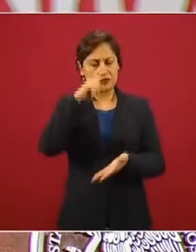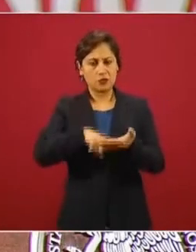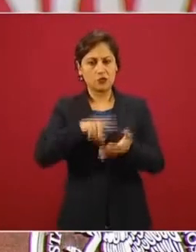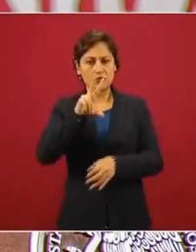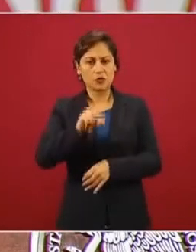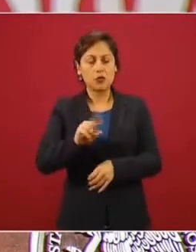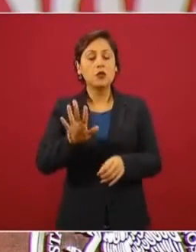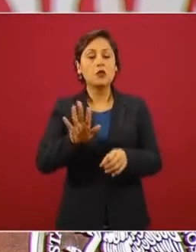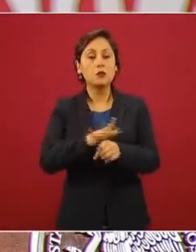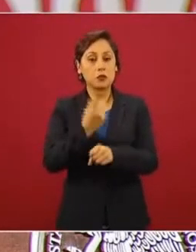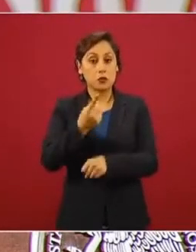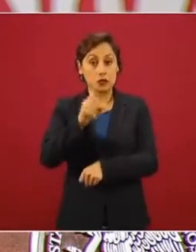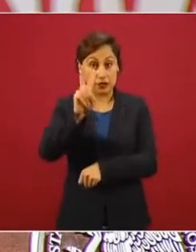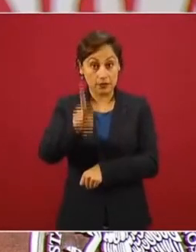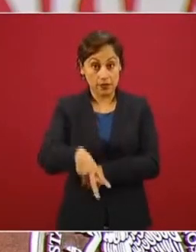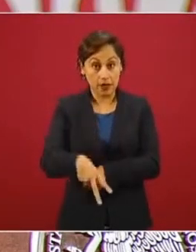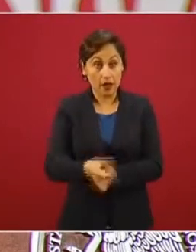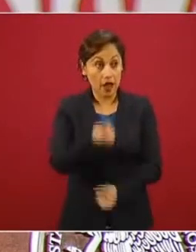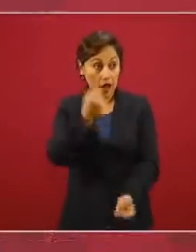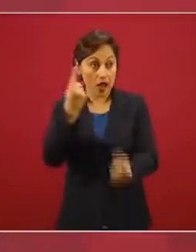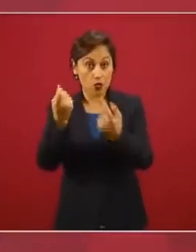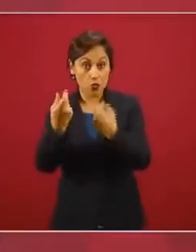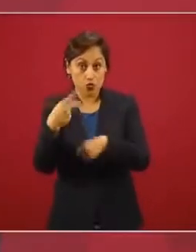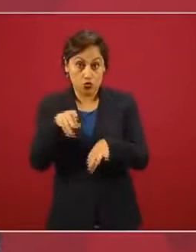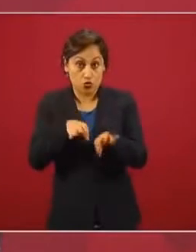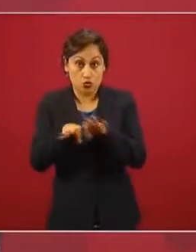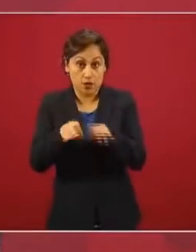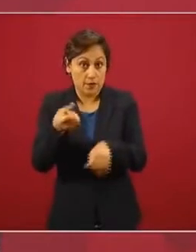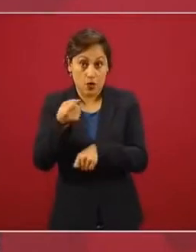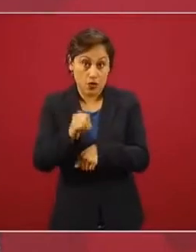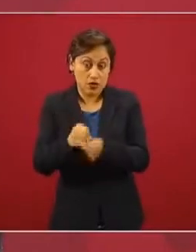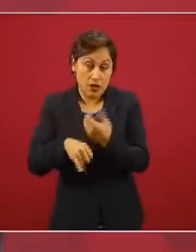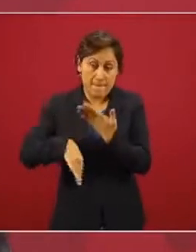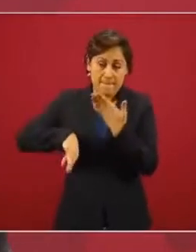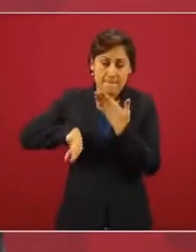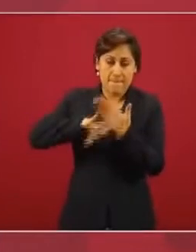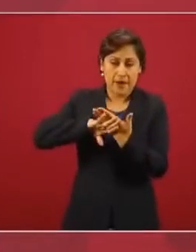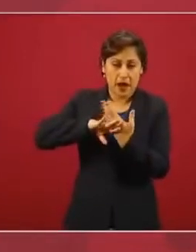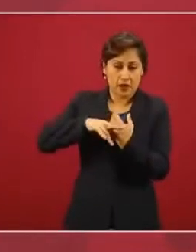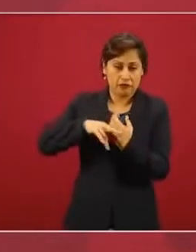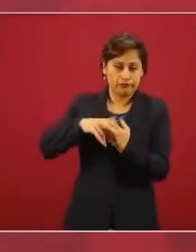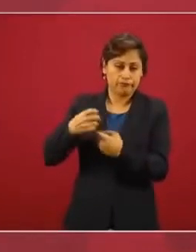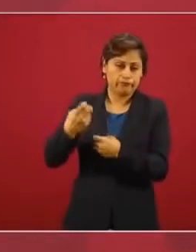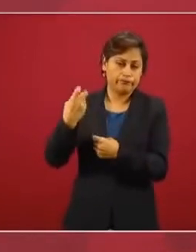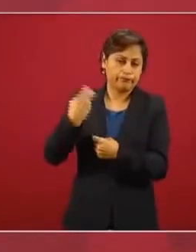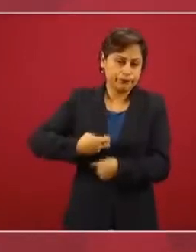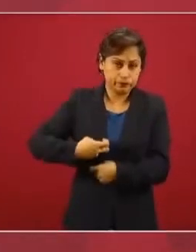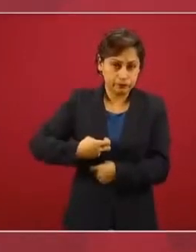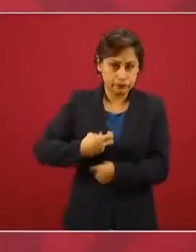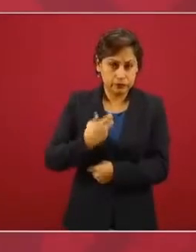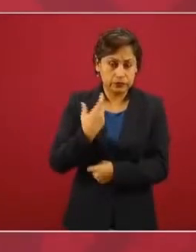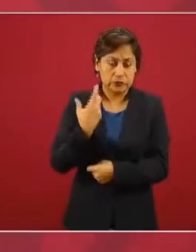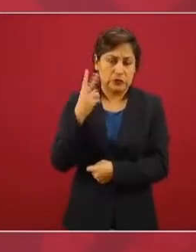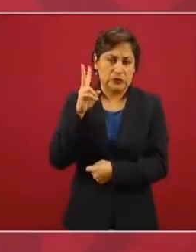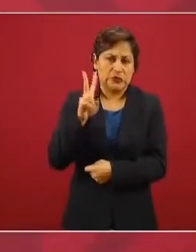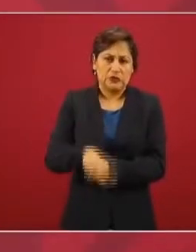o sea, pero insolencias, y luego aparecen